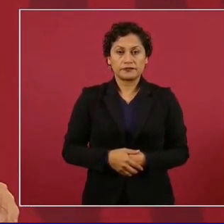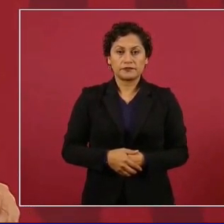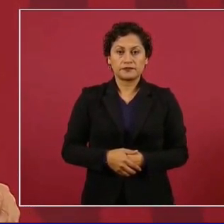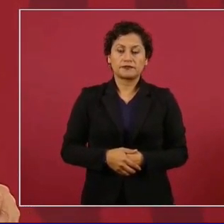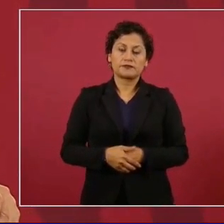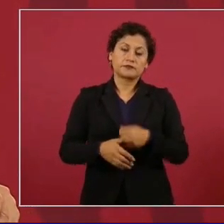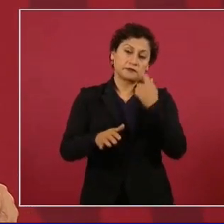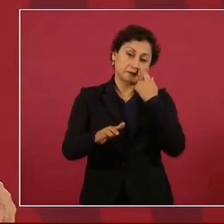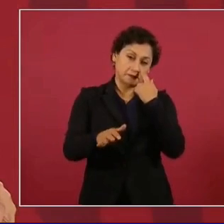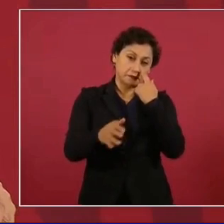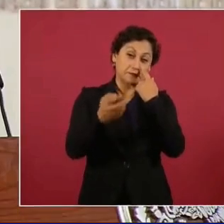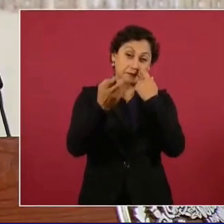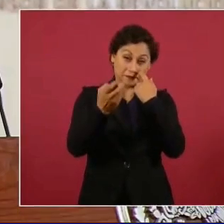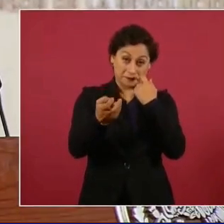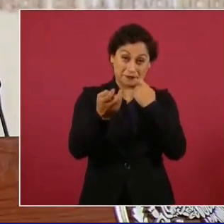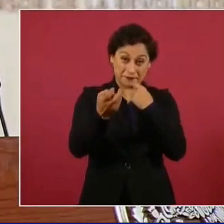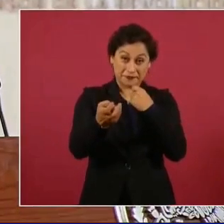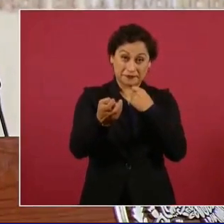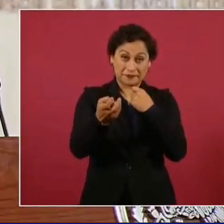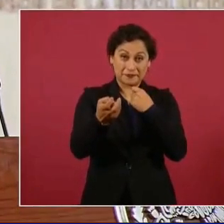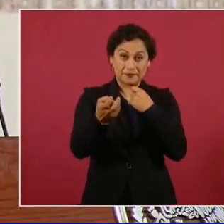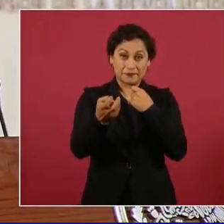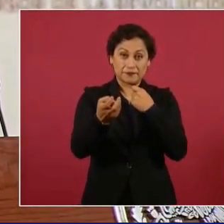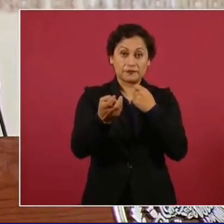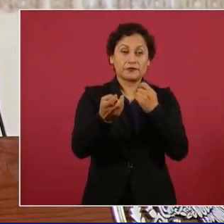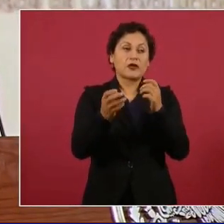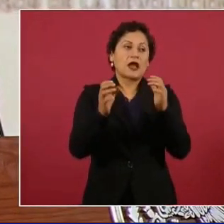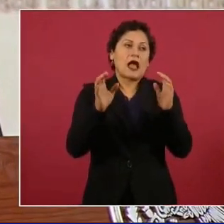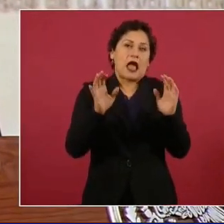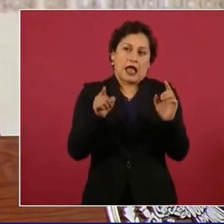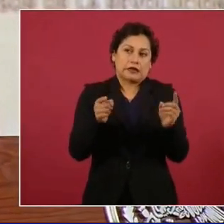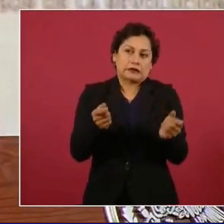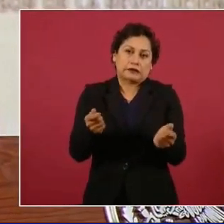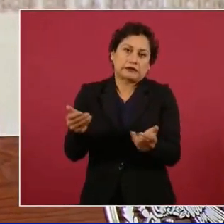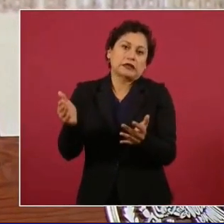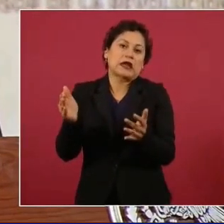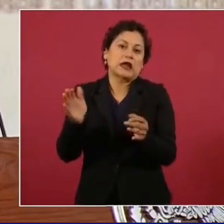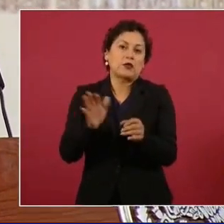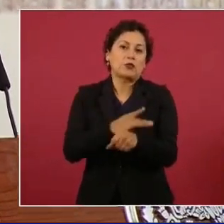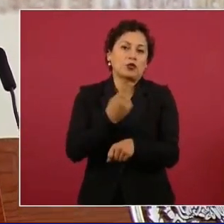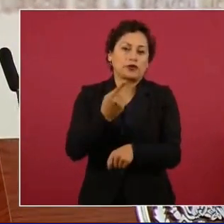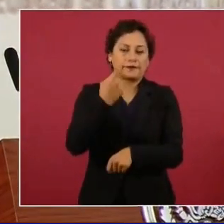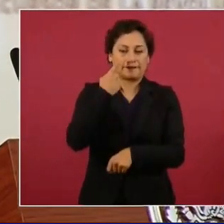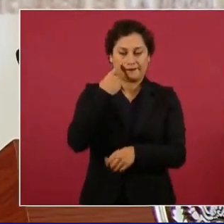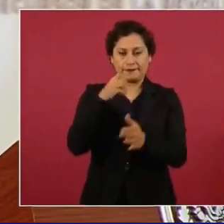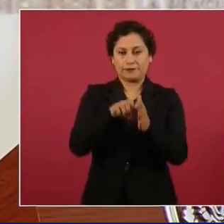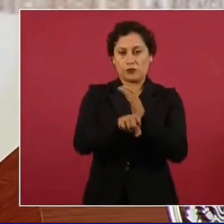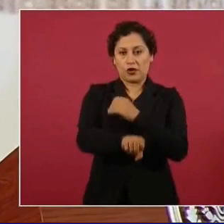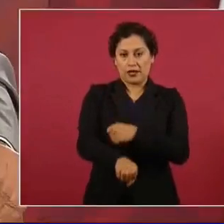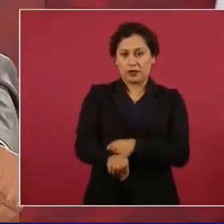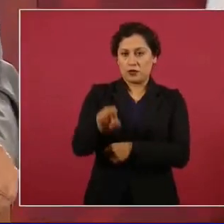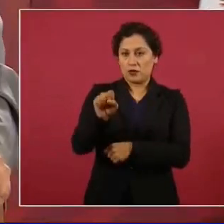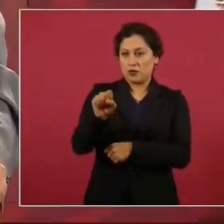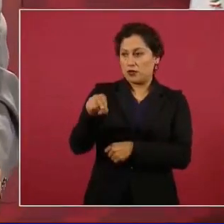Bueno, todo con la justificación, ¿no? Por ejemplo, la anticorrupción, ¿por qué?